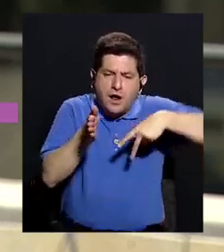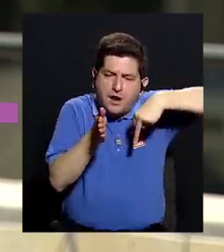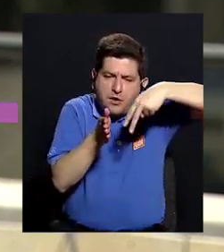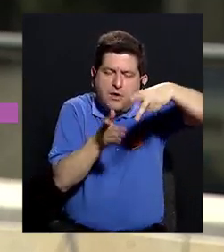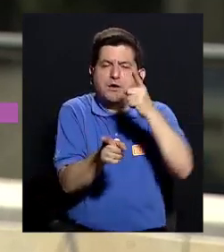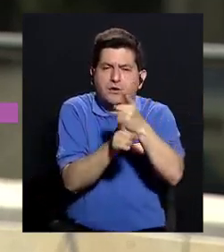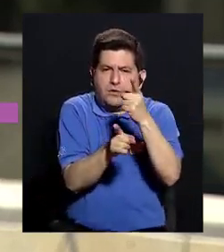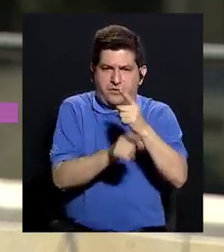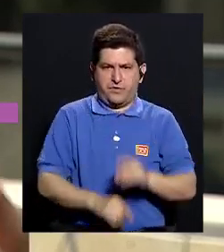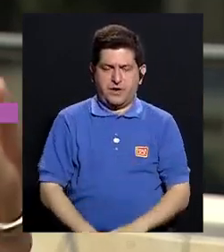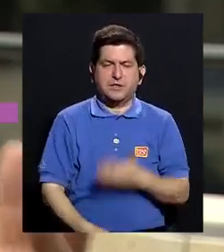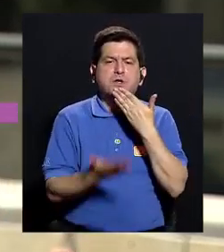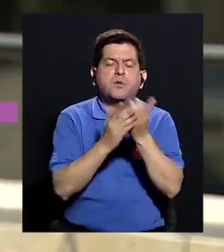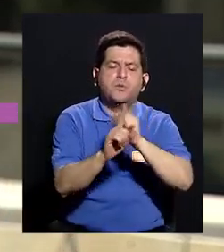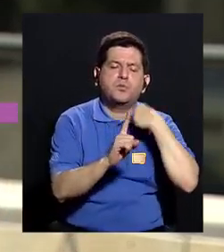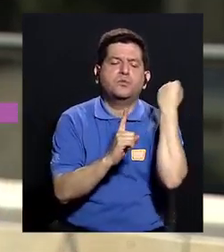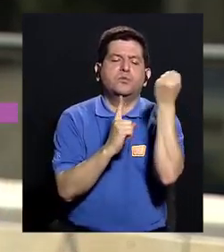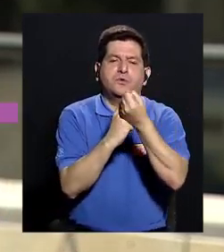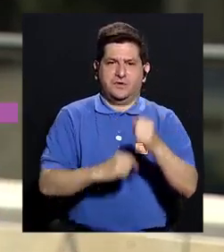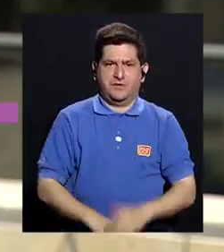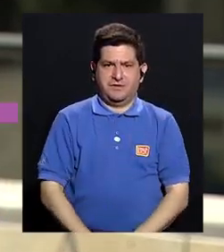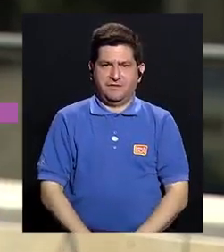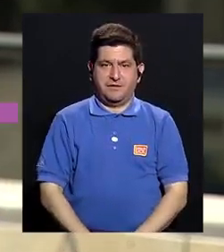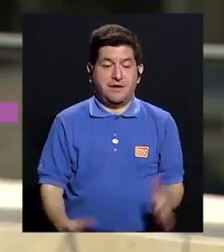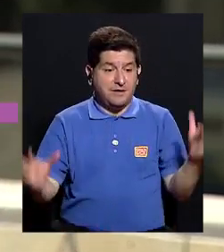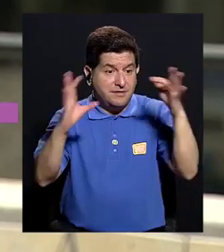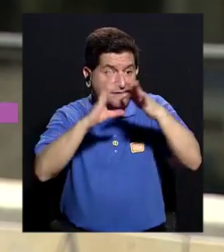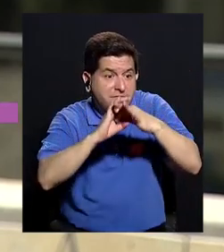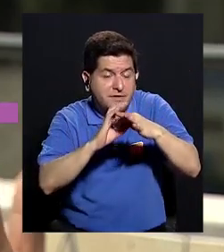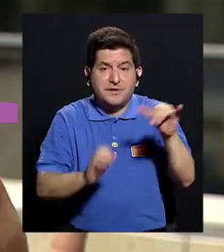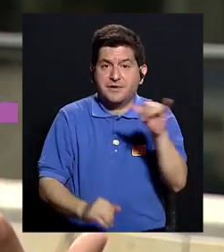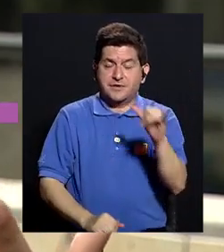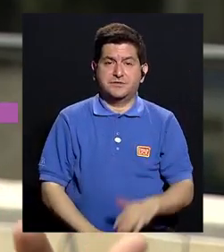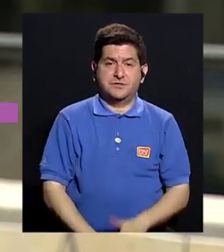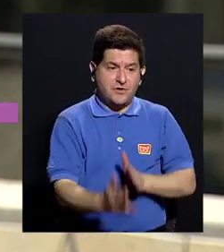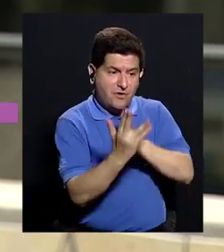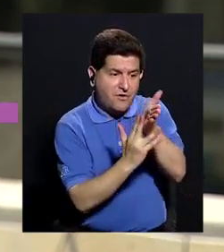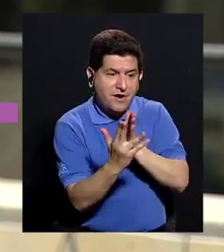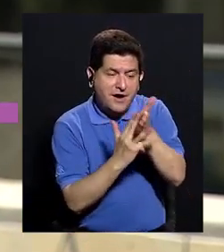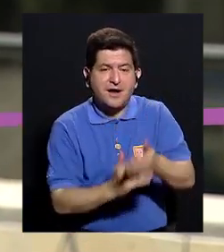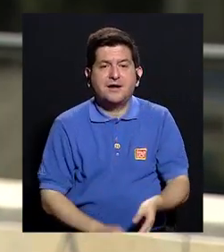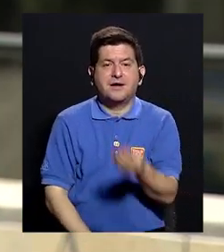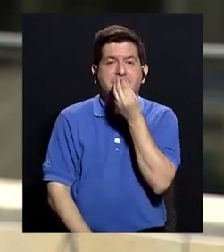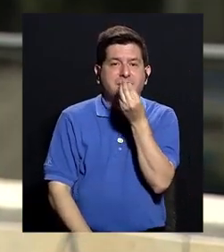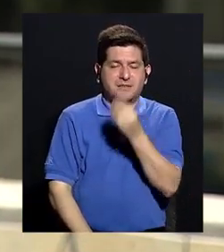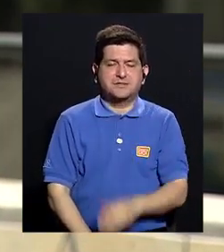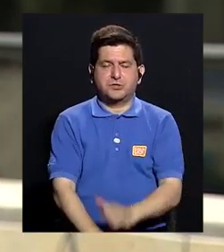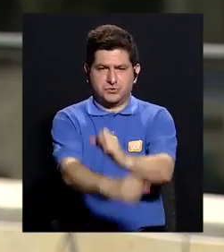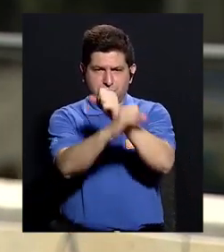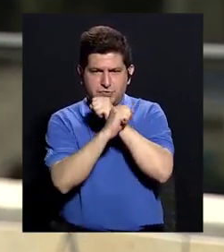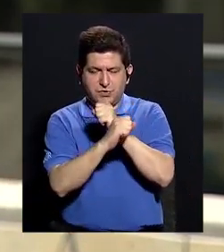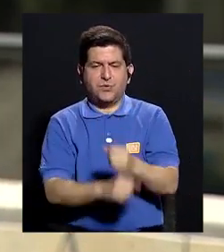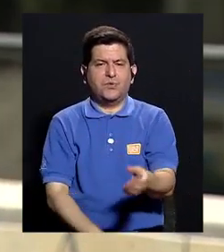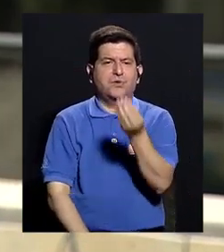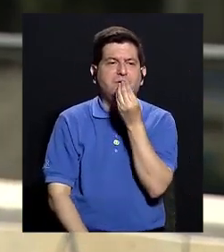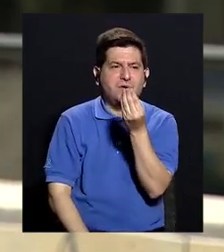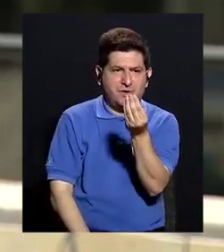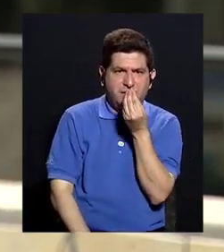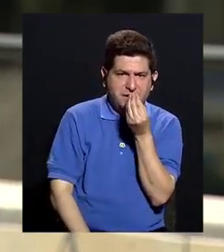aceras, con aceras que estén en buenas condiciones. Y tiene que ver con el acceso a alimentación segura y